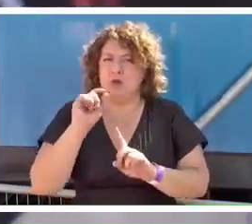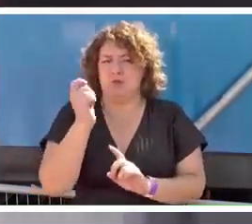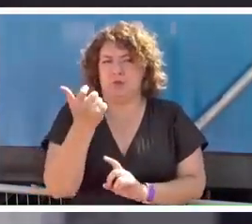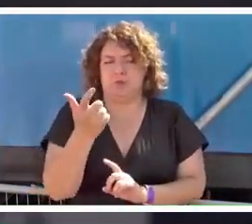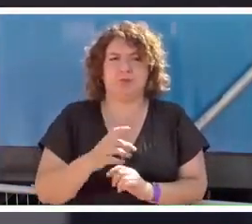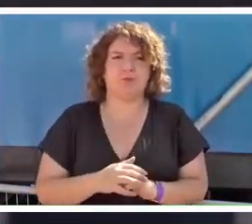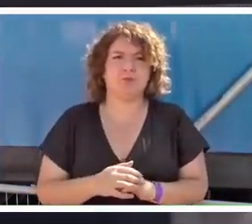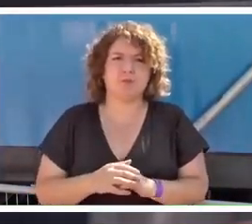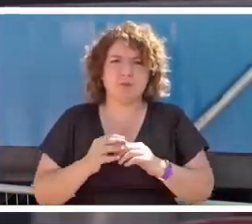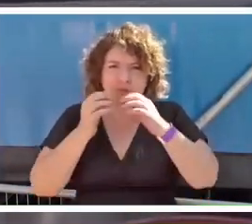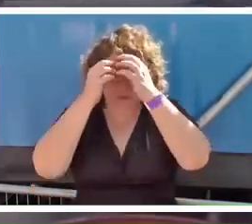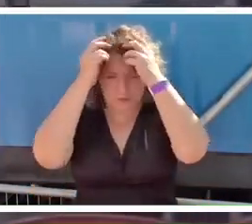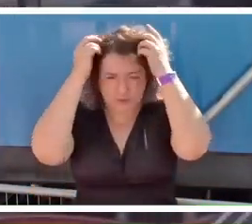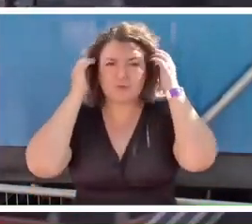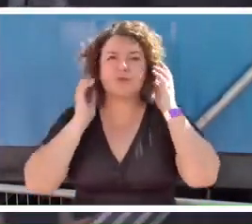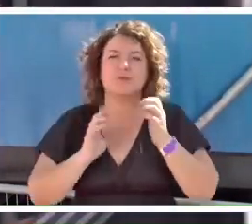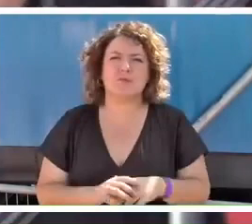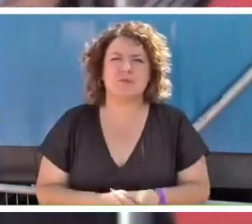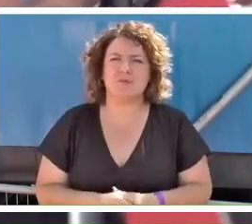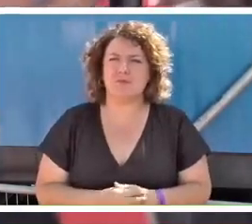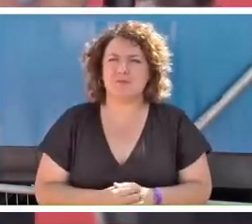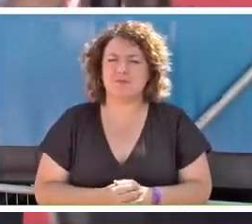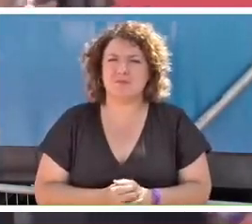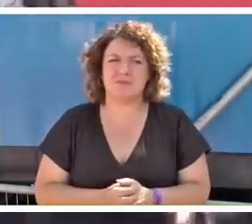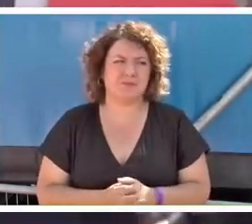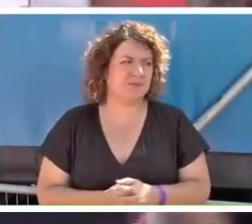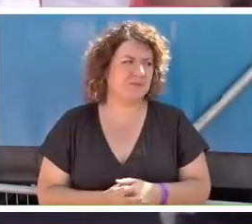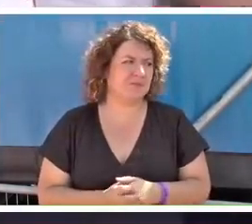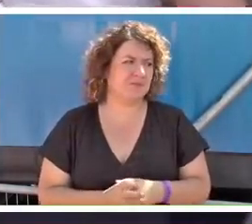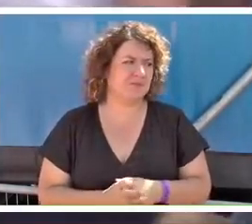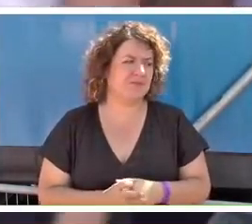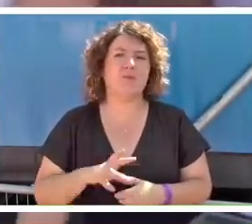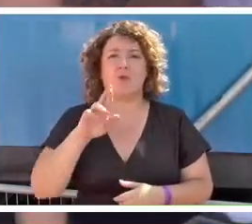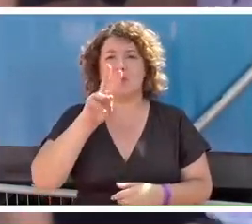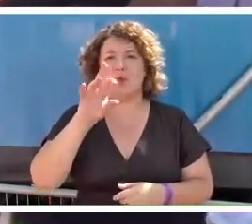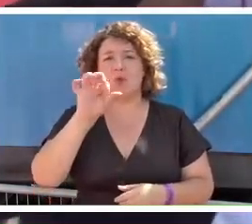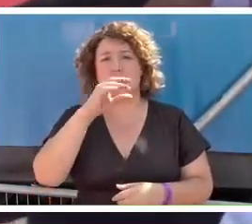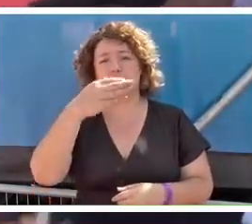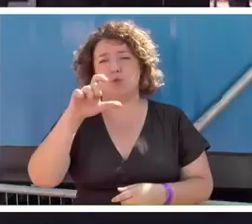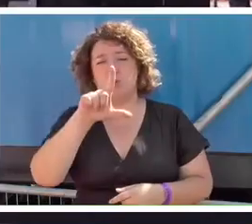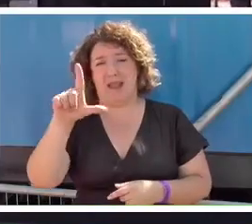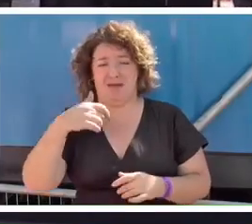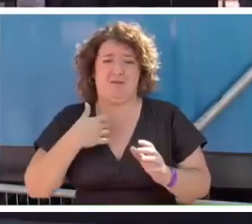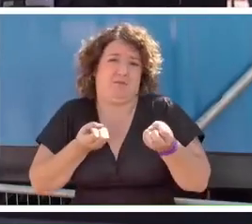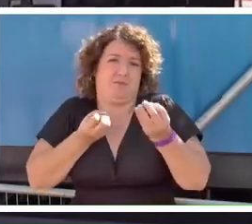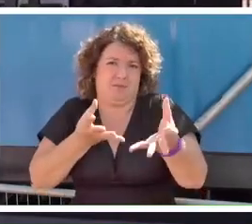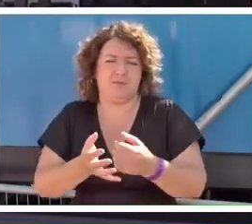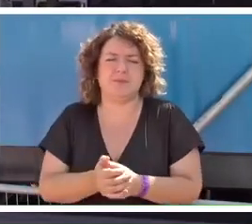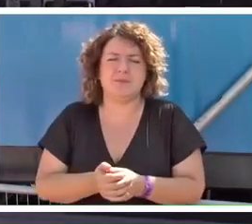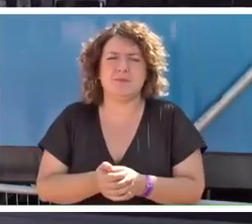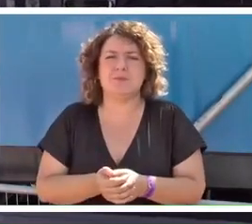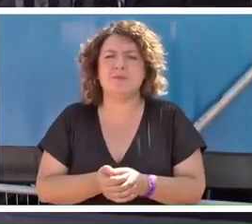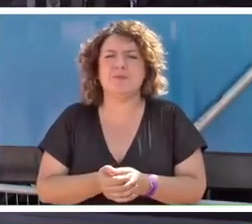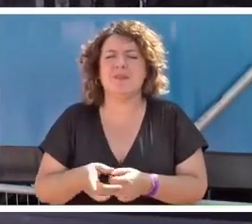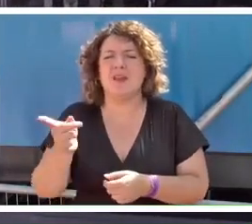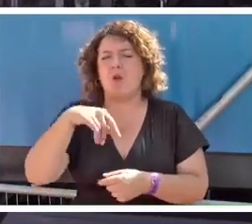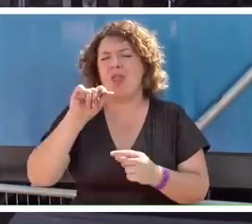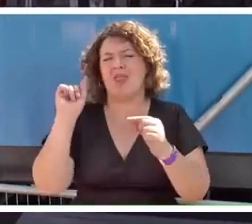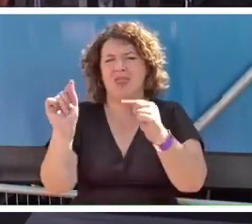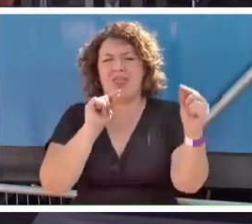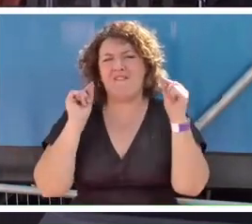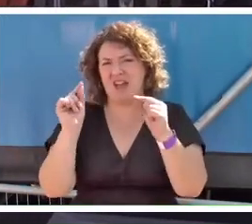roosevelliano. Es verdad que hay un debate sobre si lo que está pasando en este momento